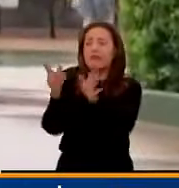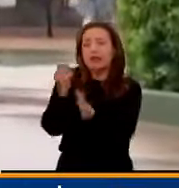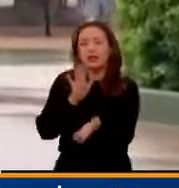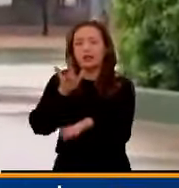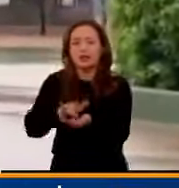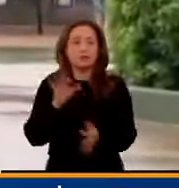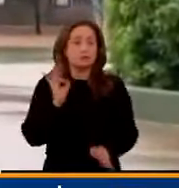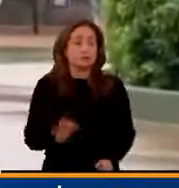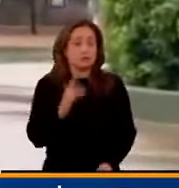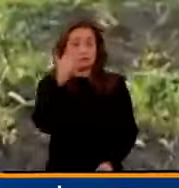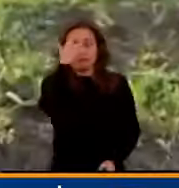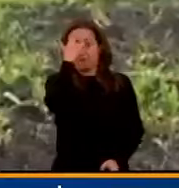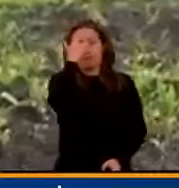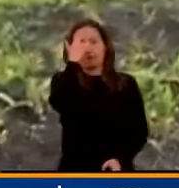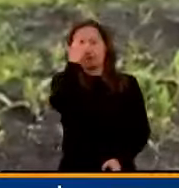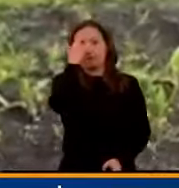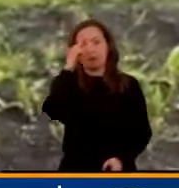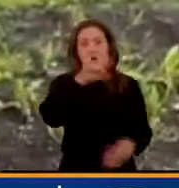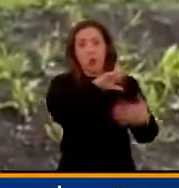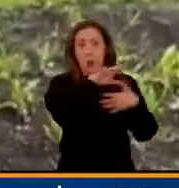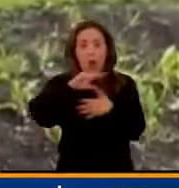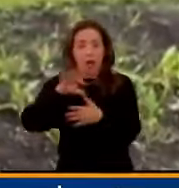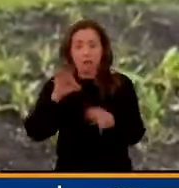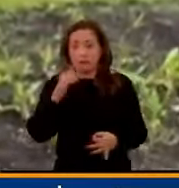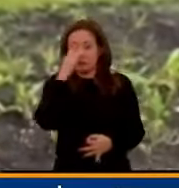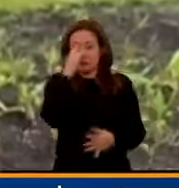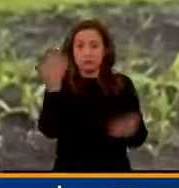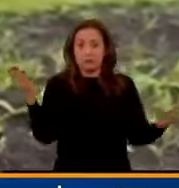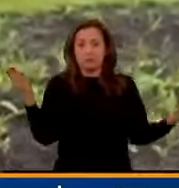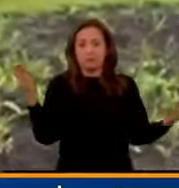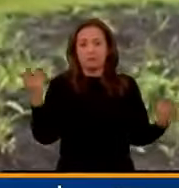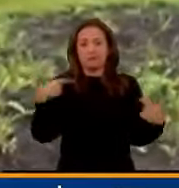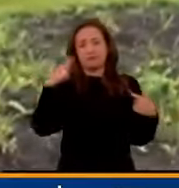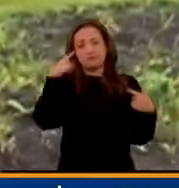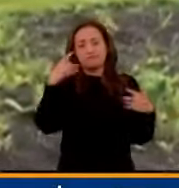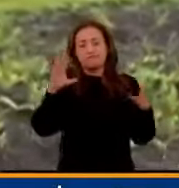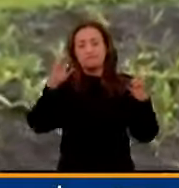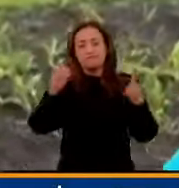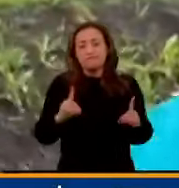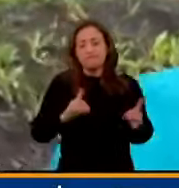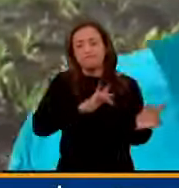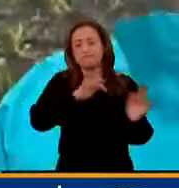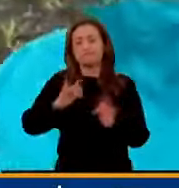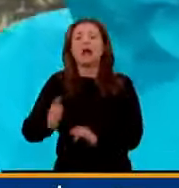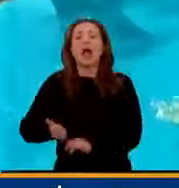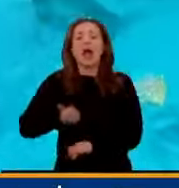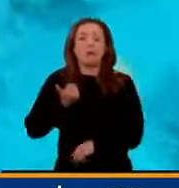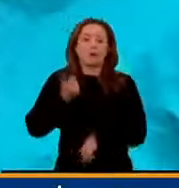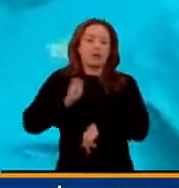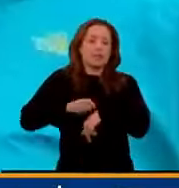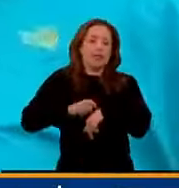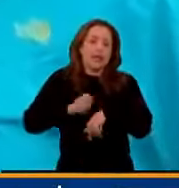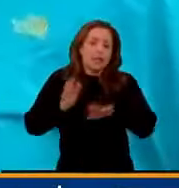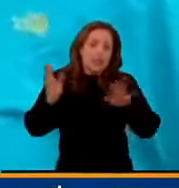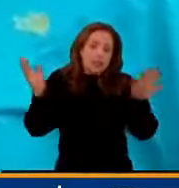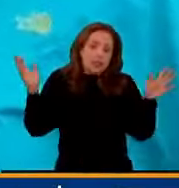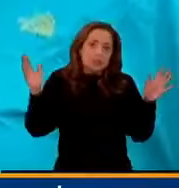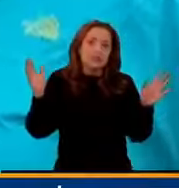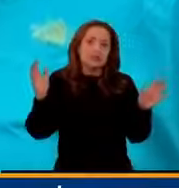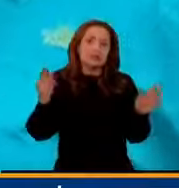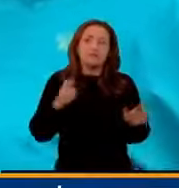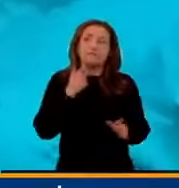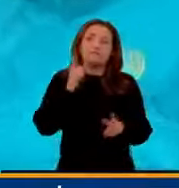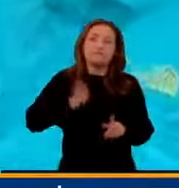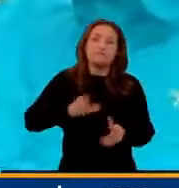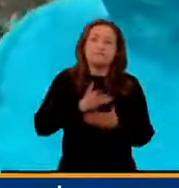pensábamos que iba a haber un huracán. So, decidimos como quiera aprovechar el tiempo y hasta que el parque decida de